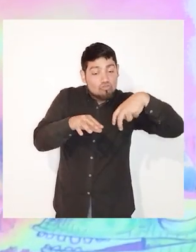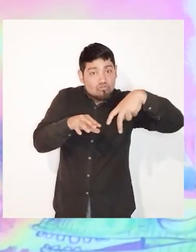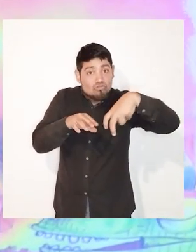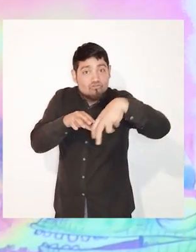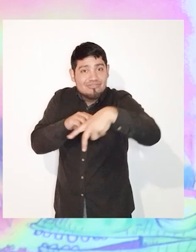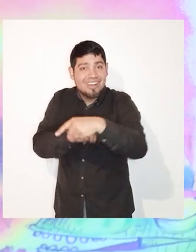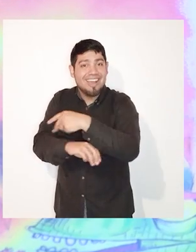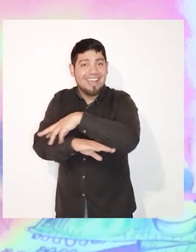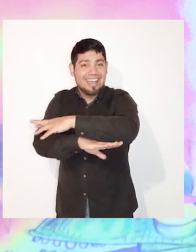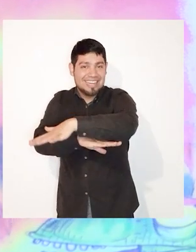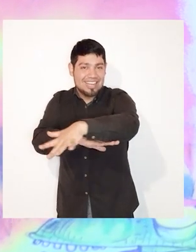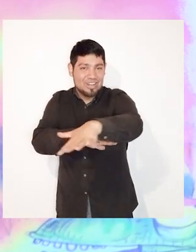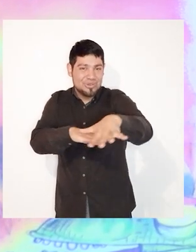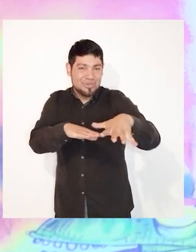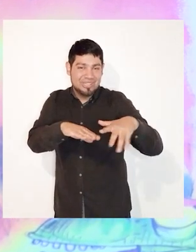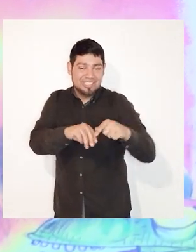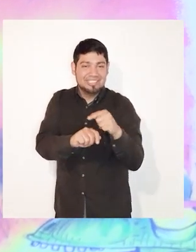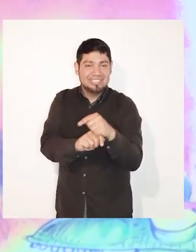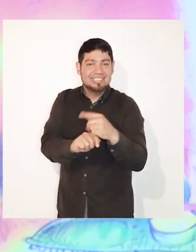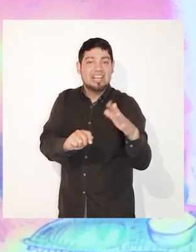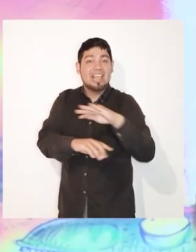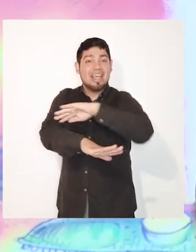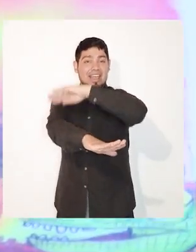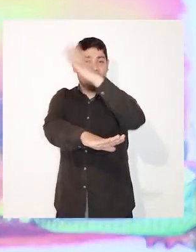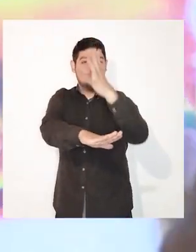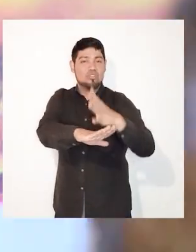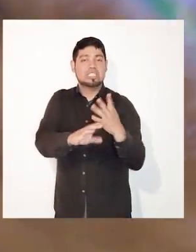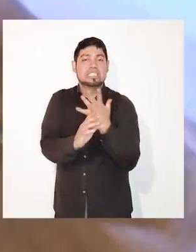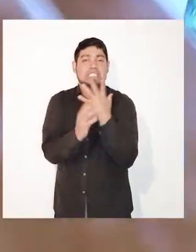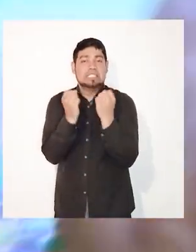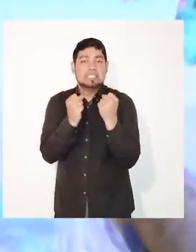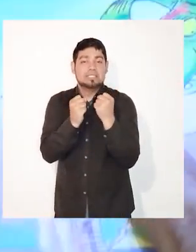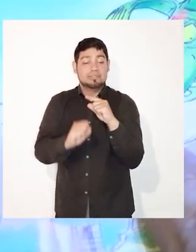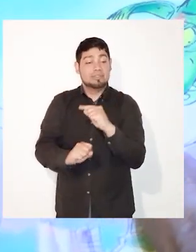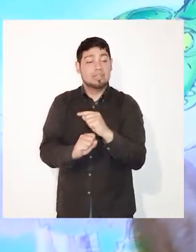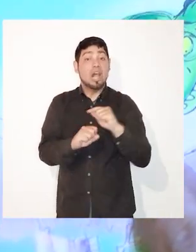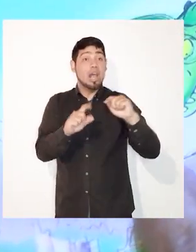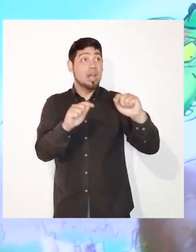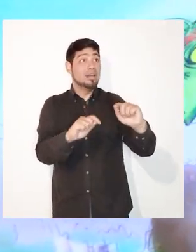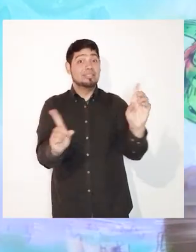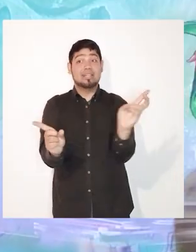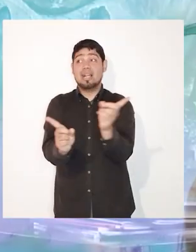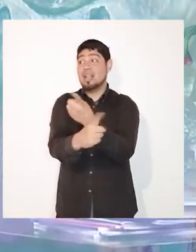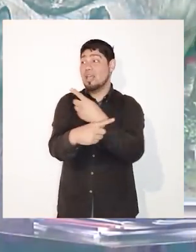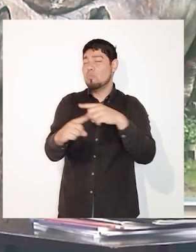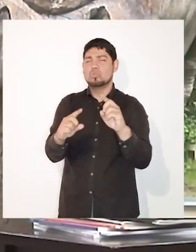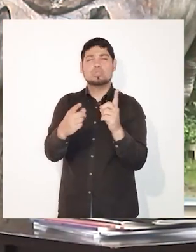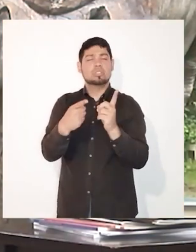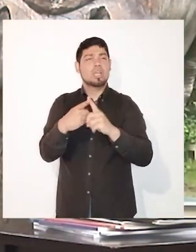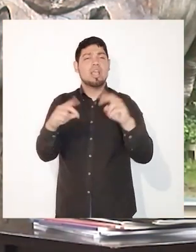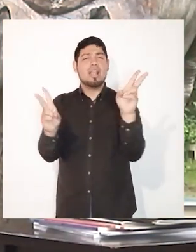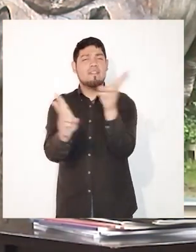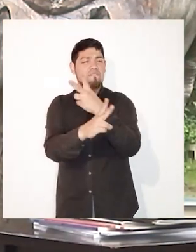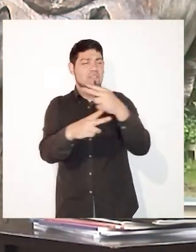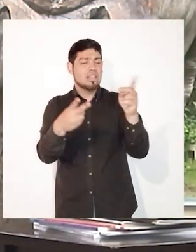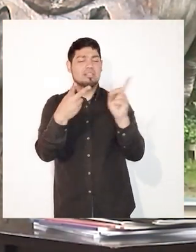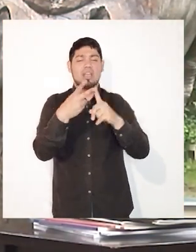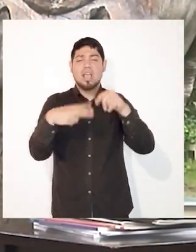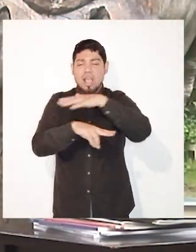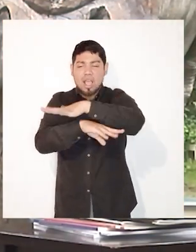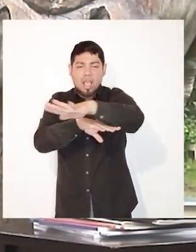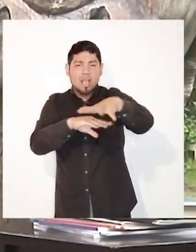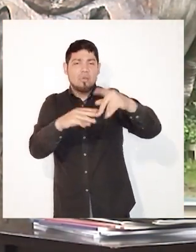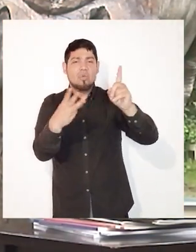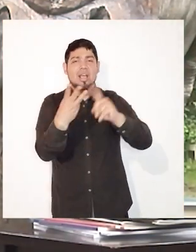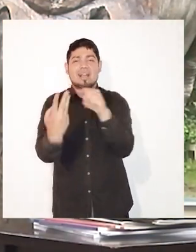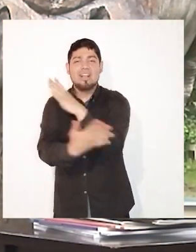del eco profundo de las rocas, cuando baja corriendo el río desde las altas montañas nevadas. Mi música está